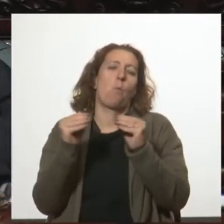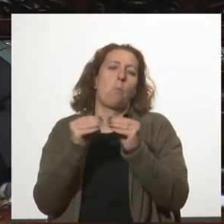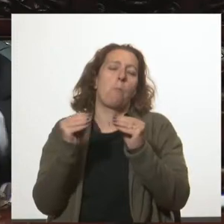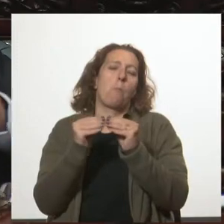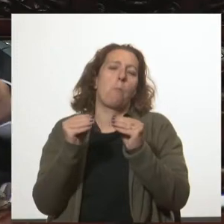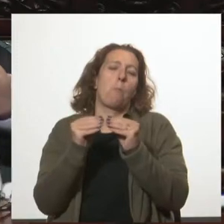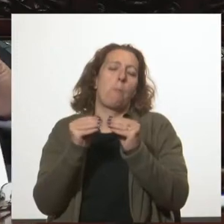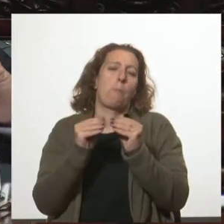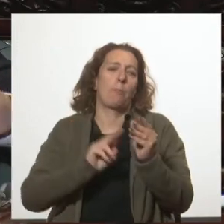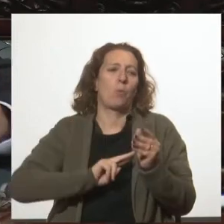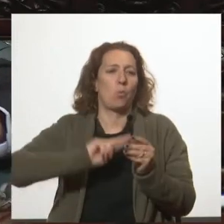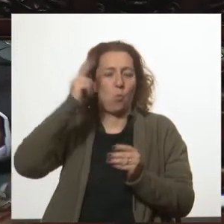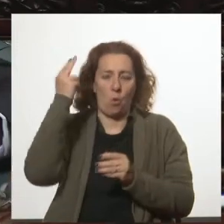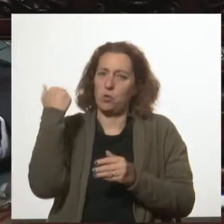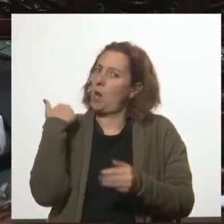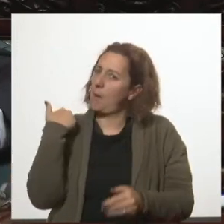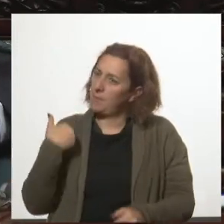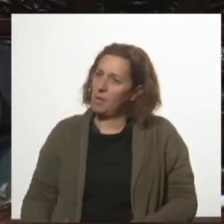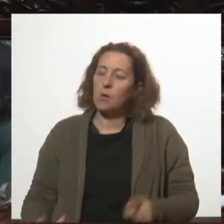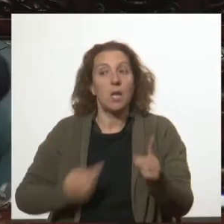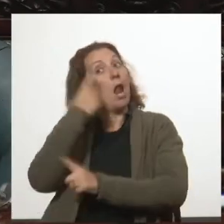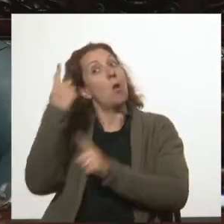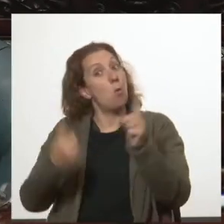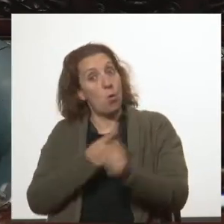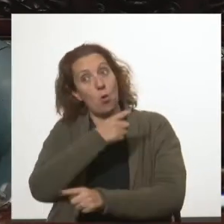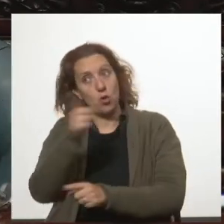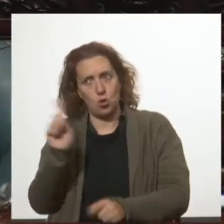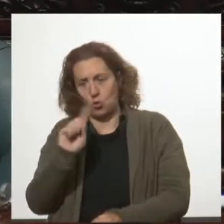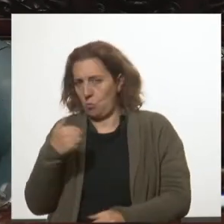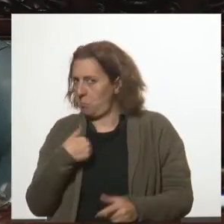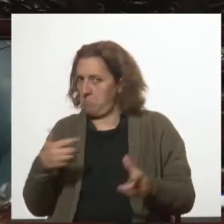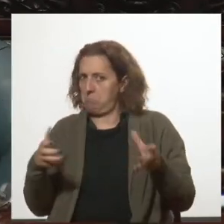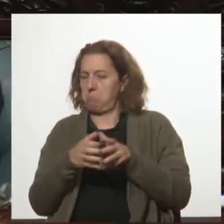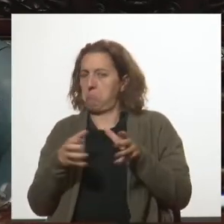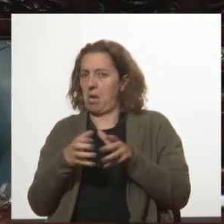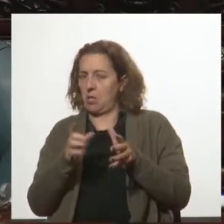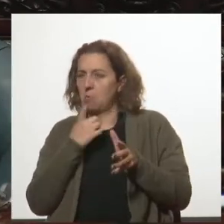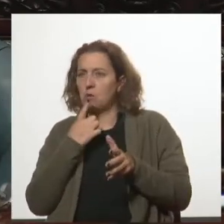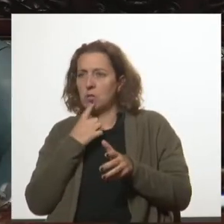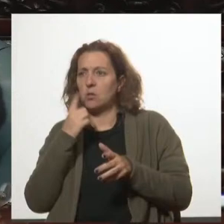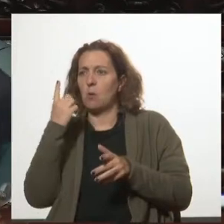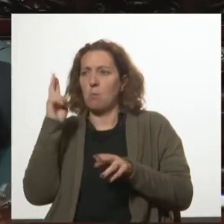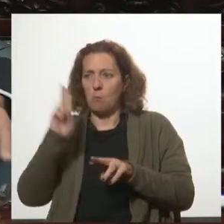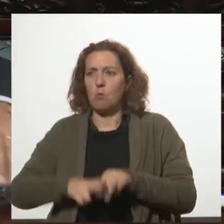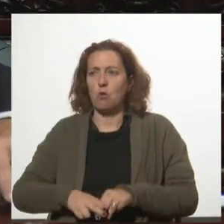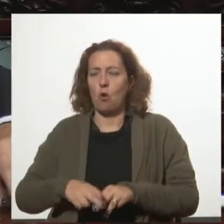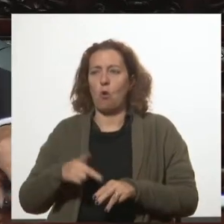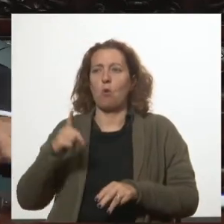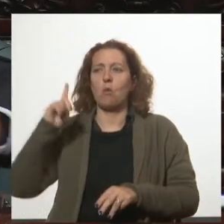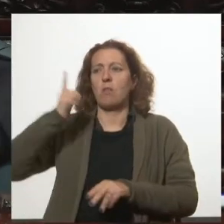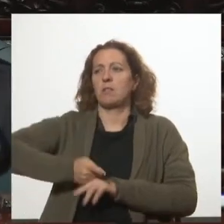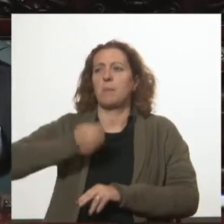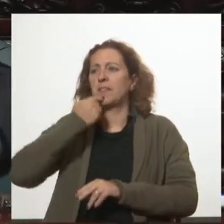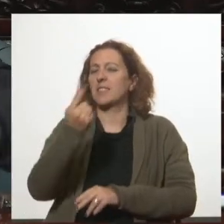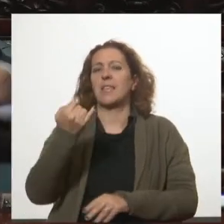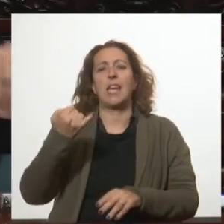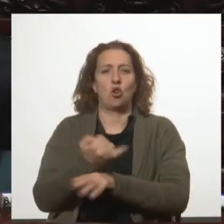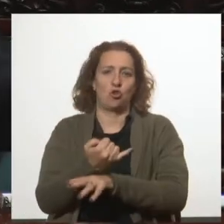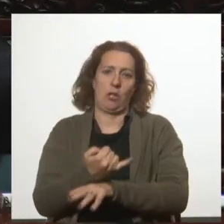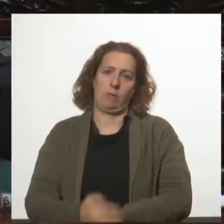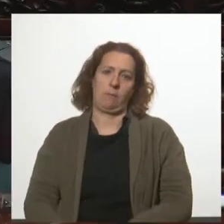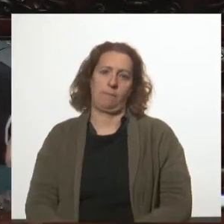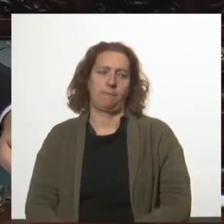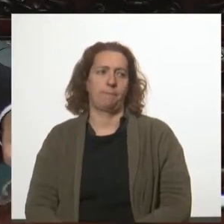realmente lamentamos y que alguno de ellos no de mi partido falleció con un dictamen que decía inocente